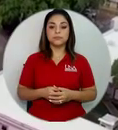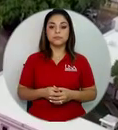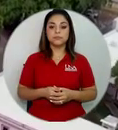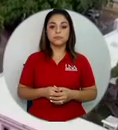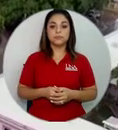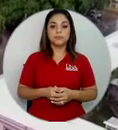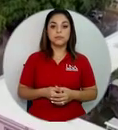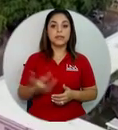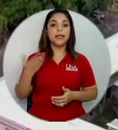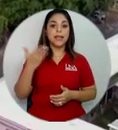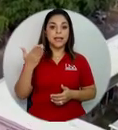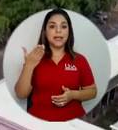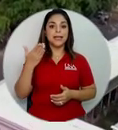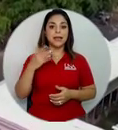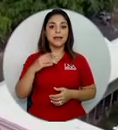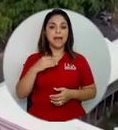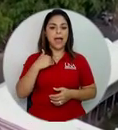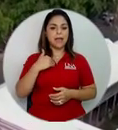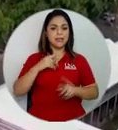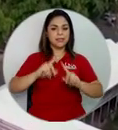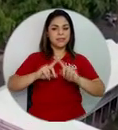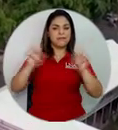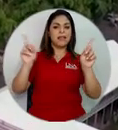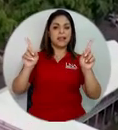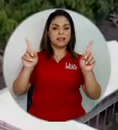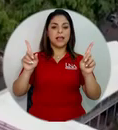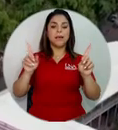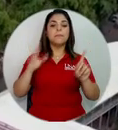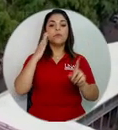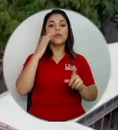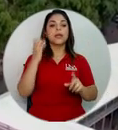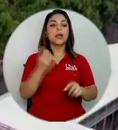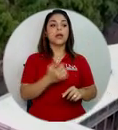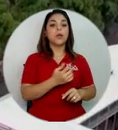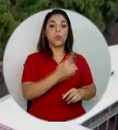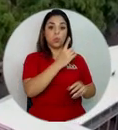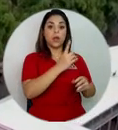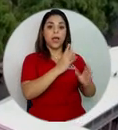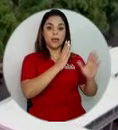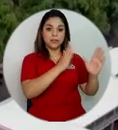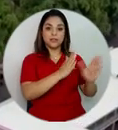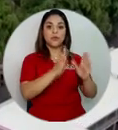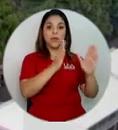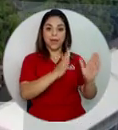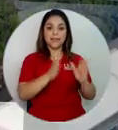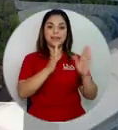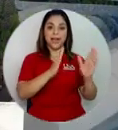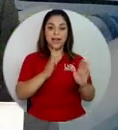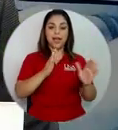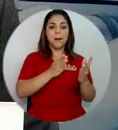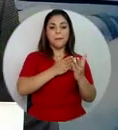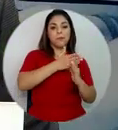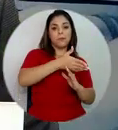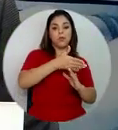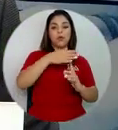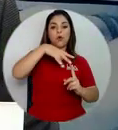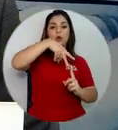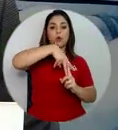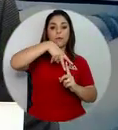es como una de las razones de por qué esa diferencia es que una se organiza alrededor de cooperativas de